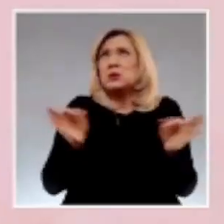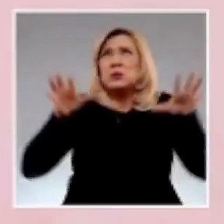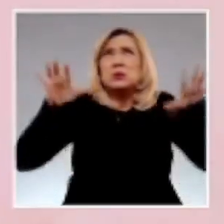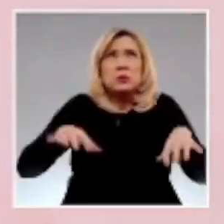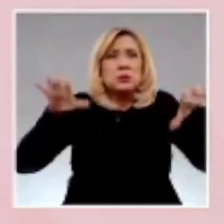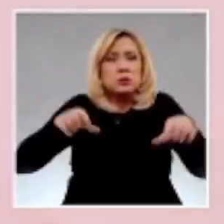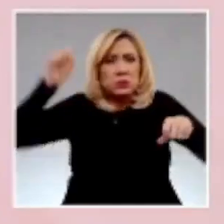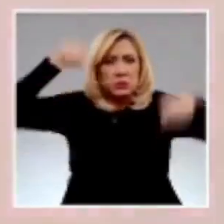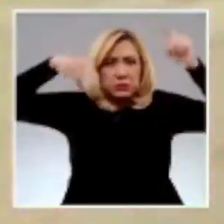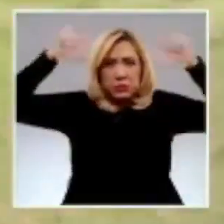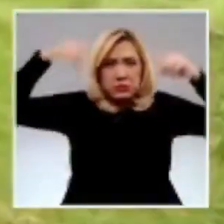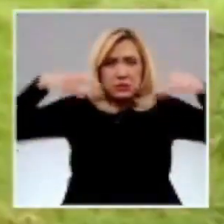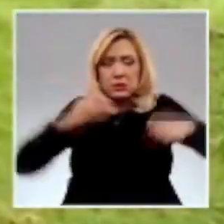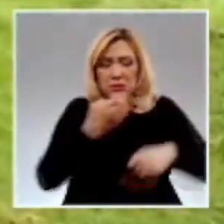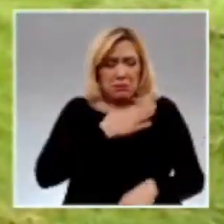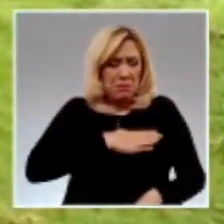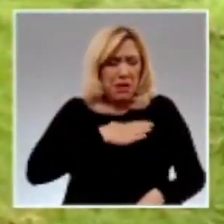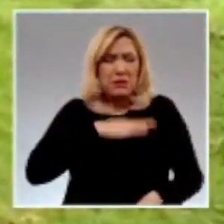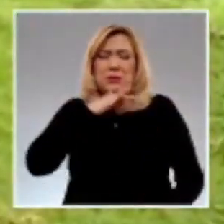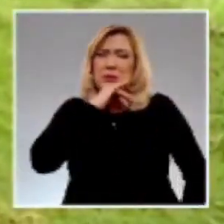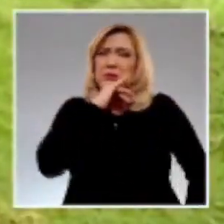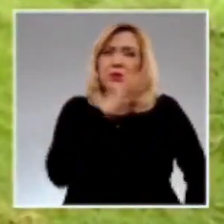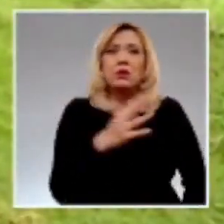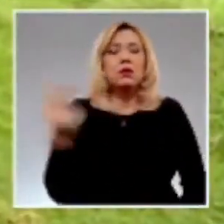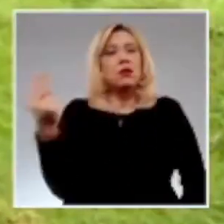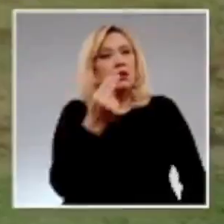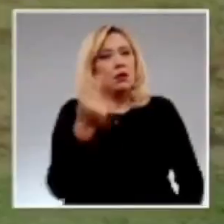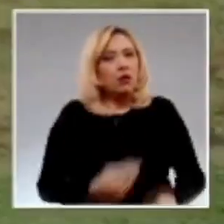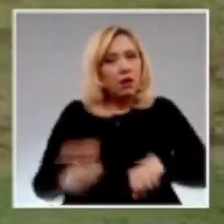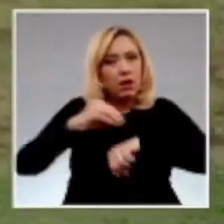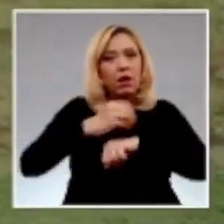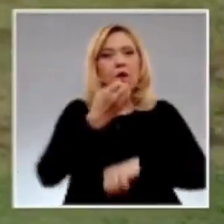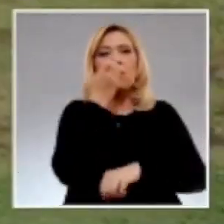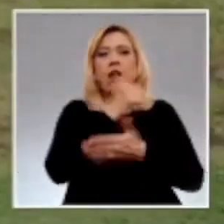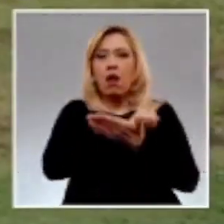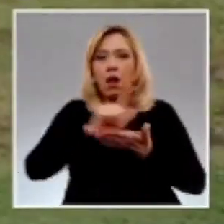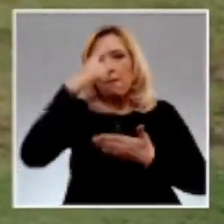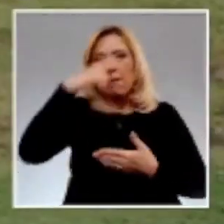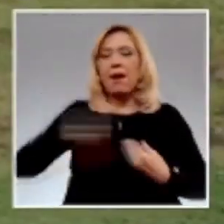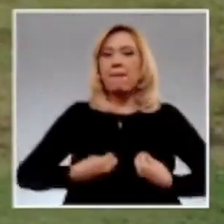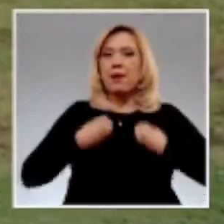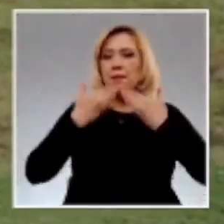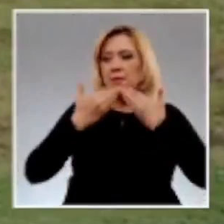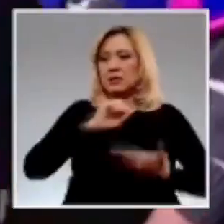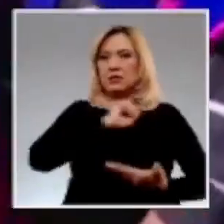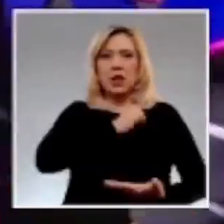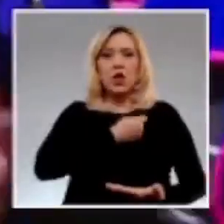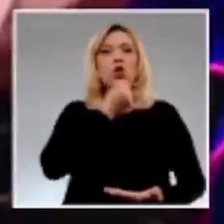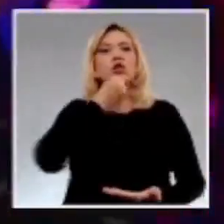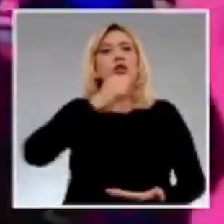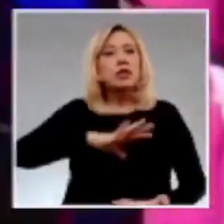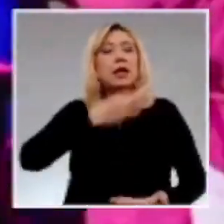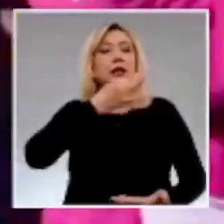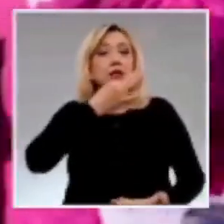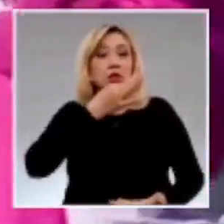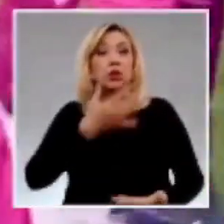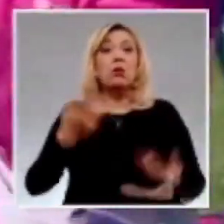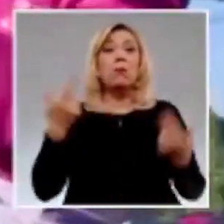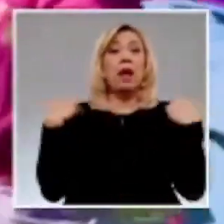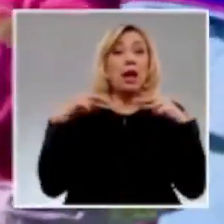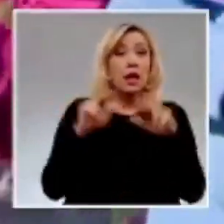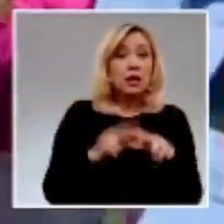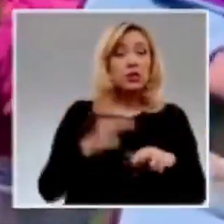de educación en condiciones de calidad y ponían en riesgo la vida y la seguridad de las niñas, los niños, los docentes y el personal